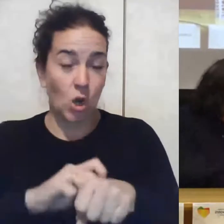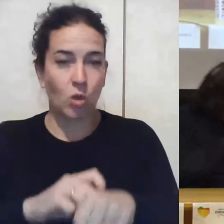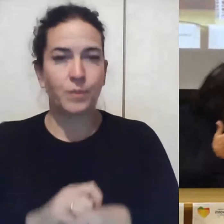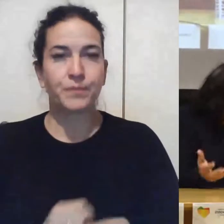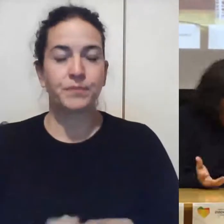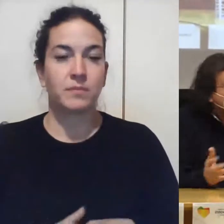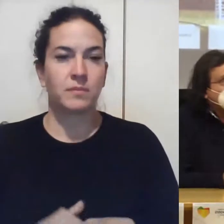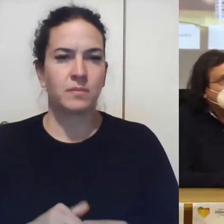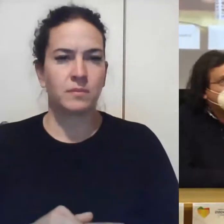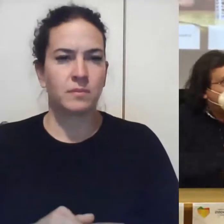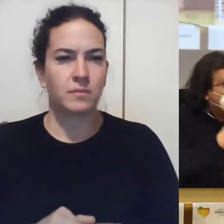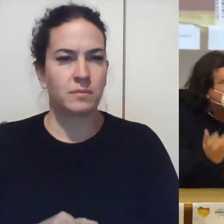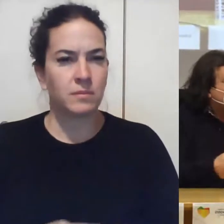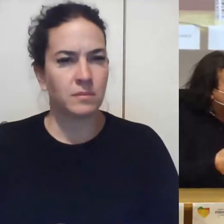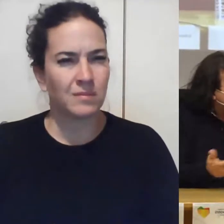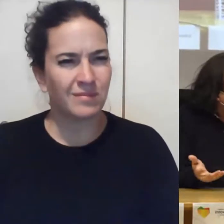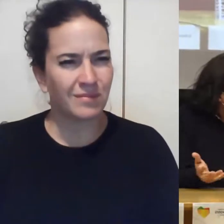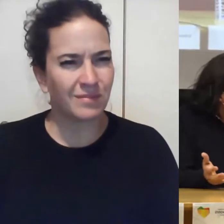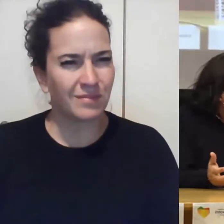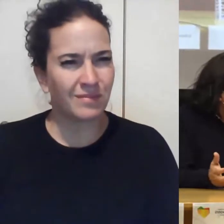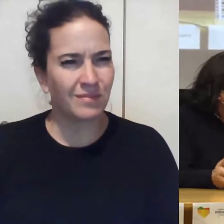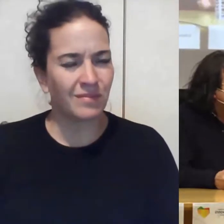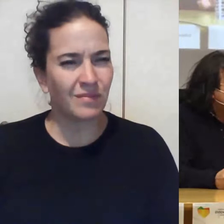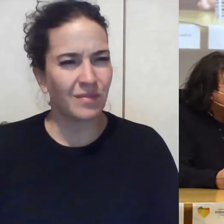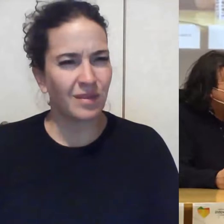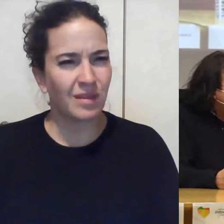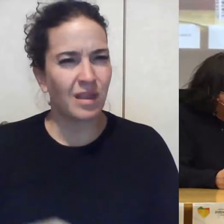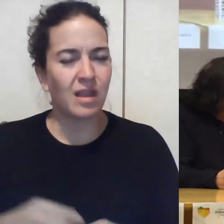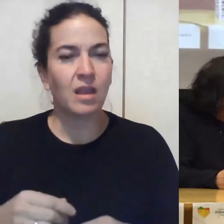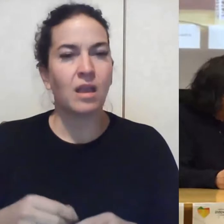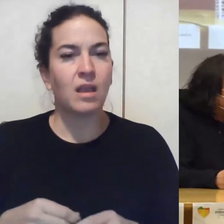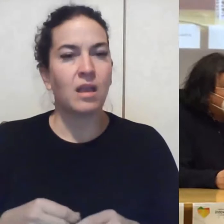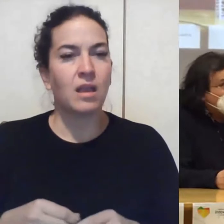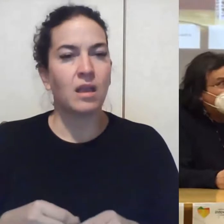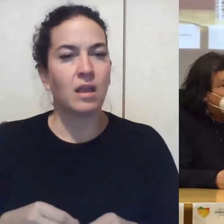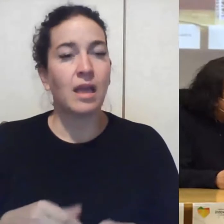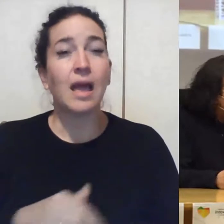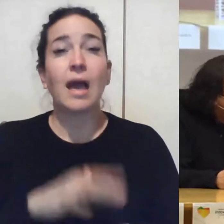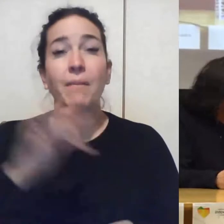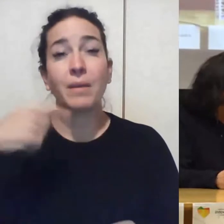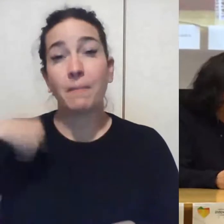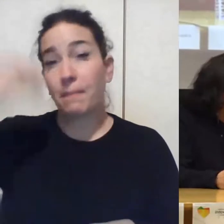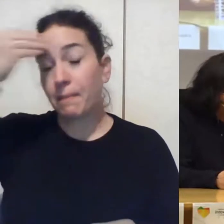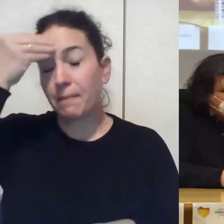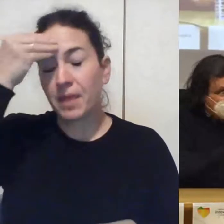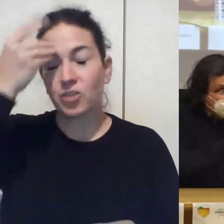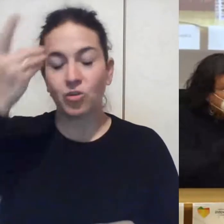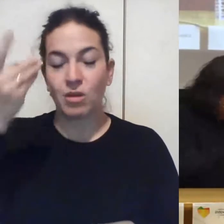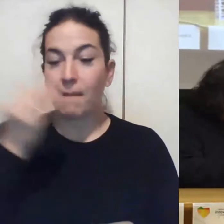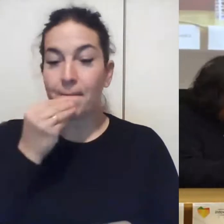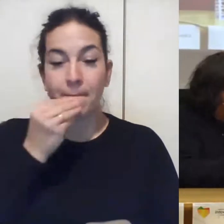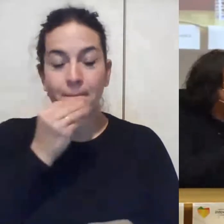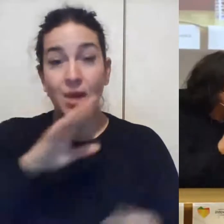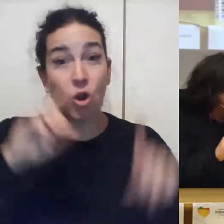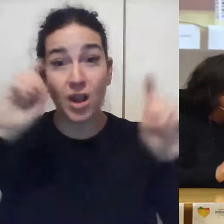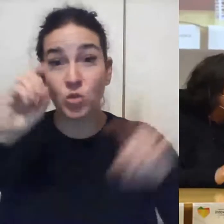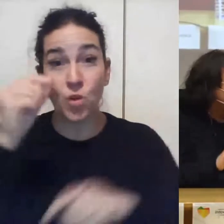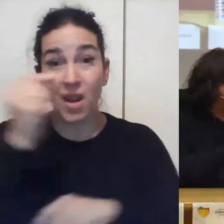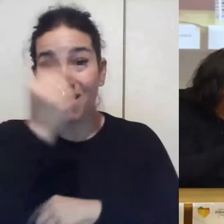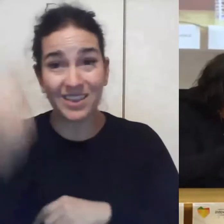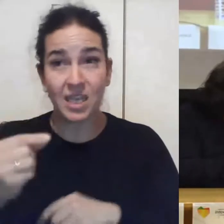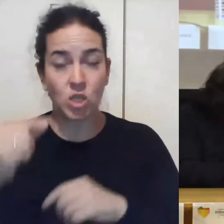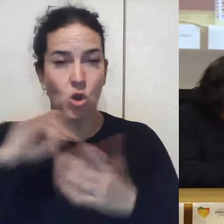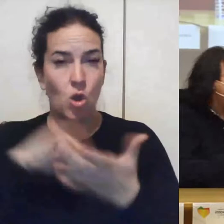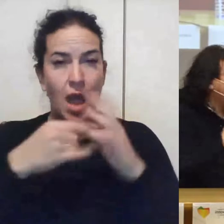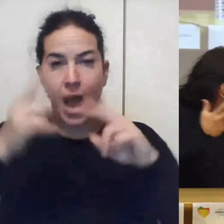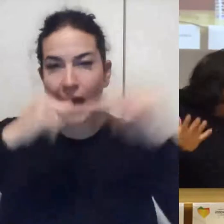psicológico, solo desde niño el ir caminando solo de adulto, pero además es que creo que la mayor escuela de diseño, de arquitectura,